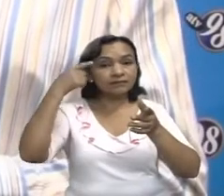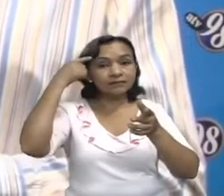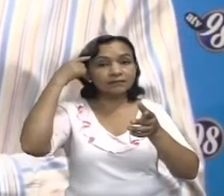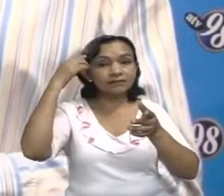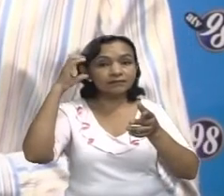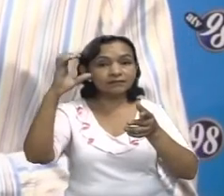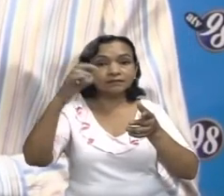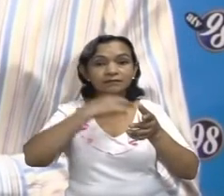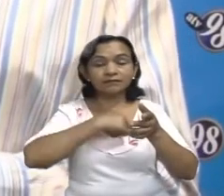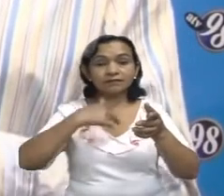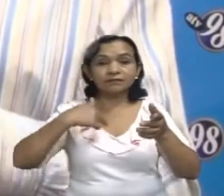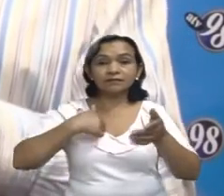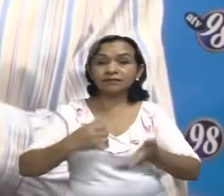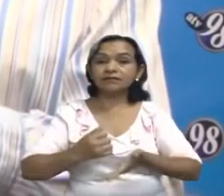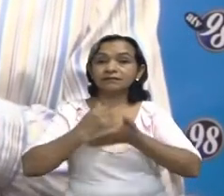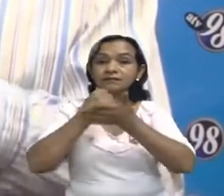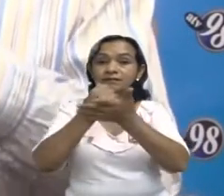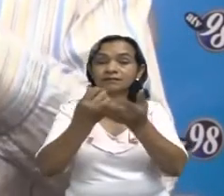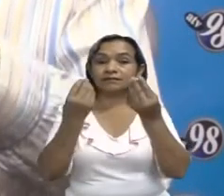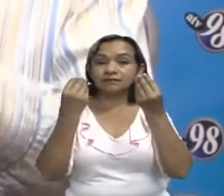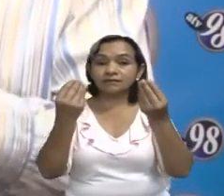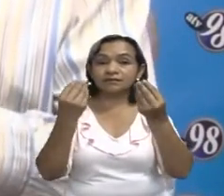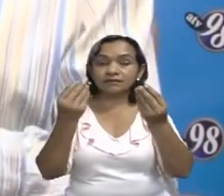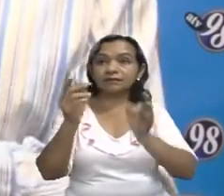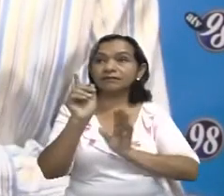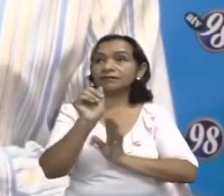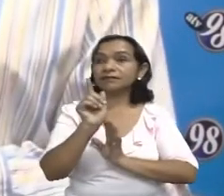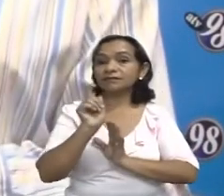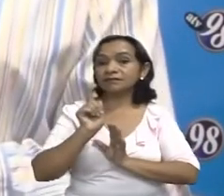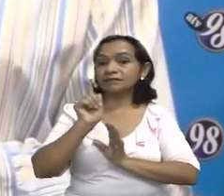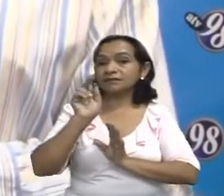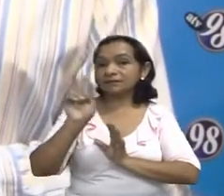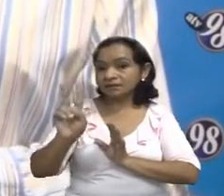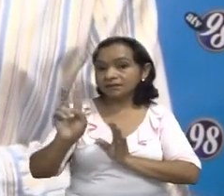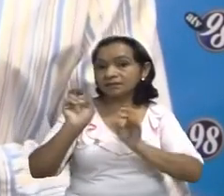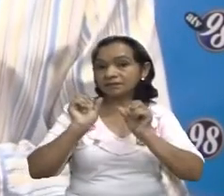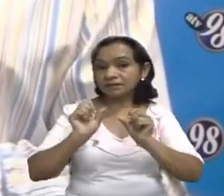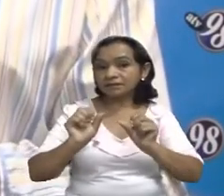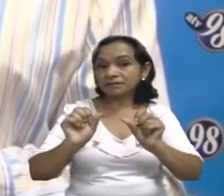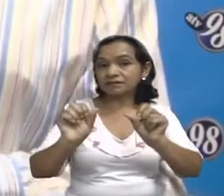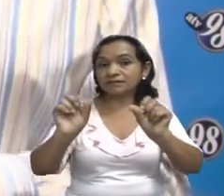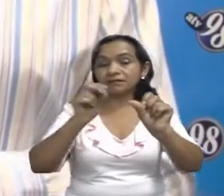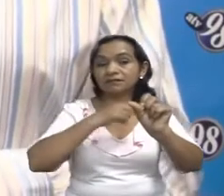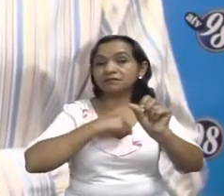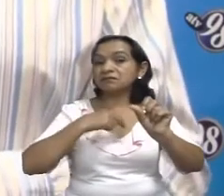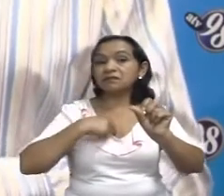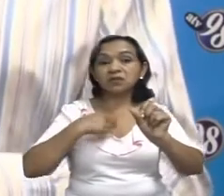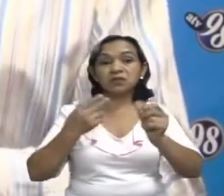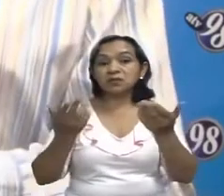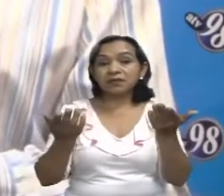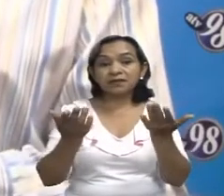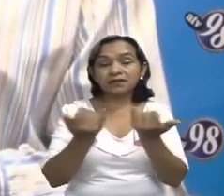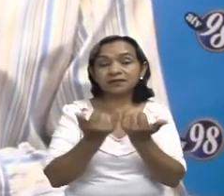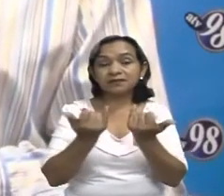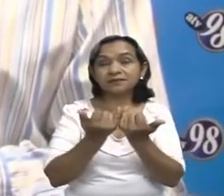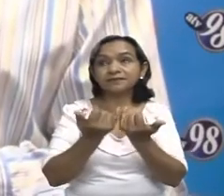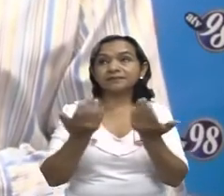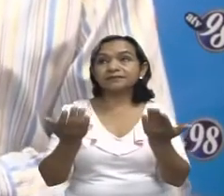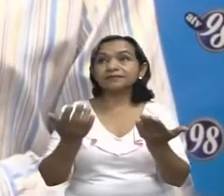que eso ha contribuido mucho a que el canal se mantenga, que vaya evolucionando y que vaya desarrollando. Y yo creo que